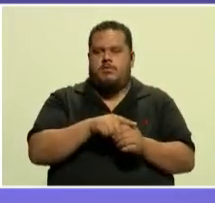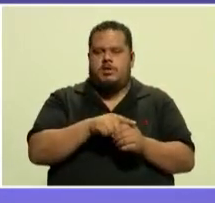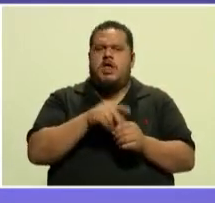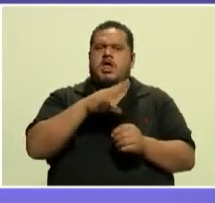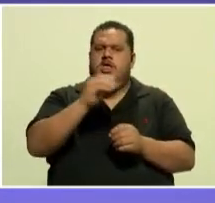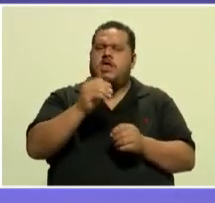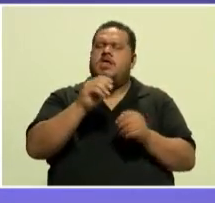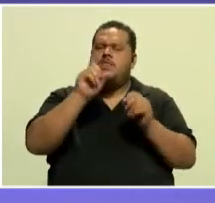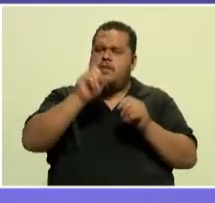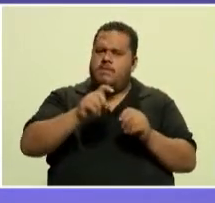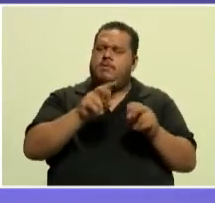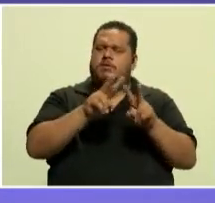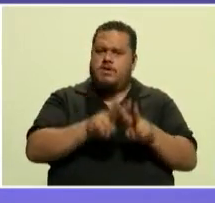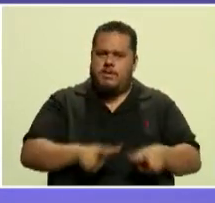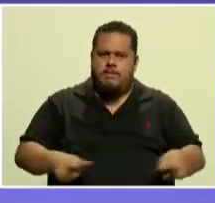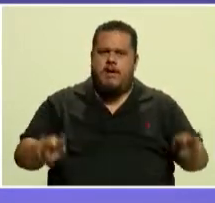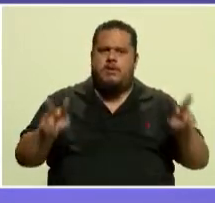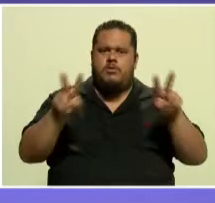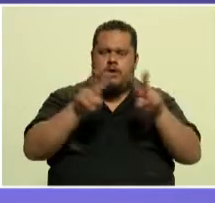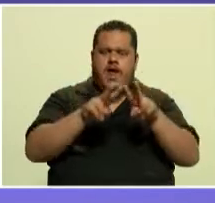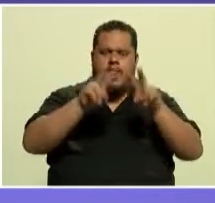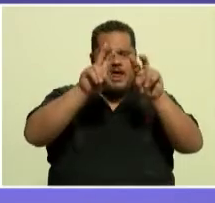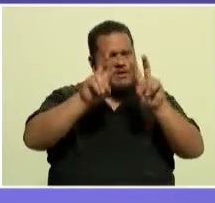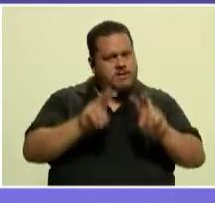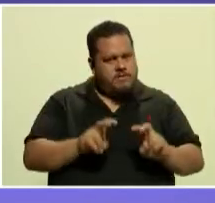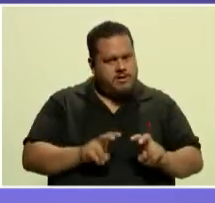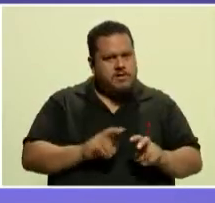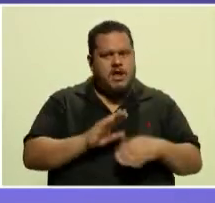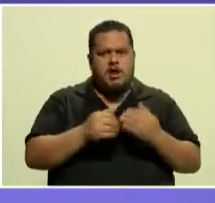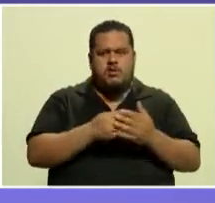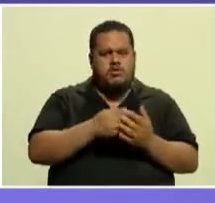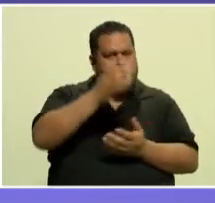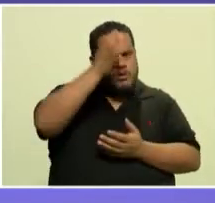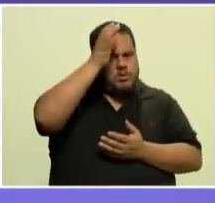las cosas vivenciales y experienciales,